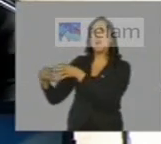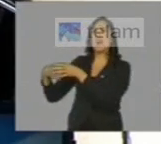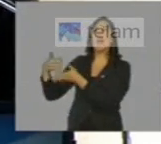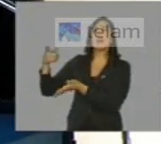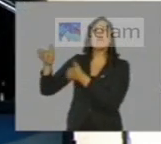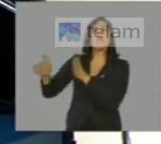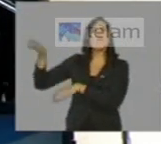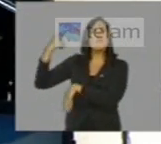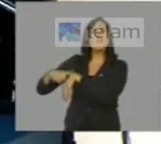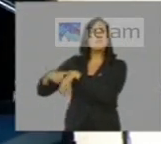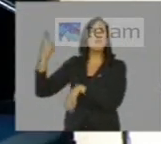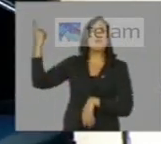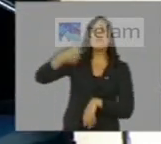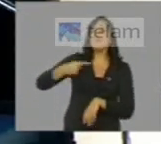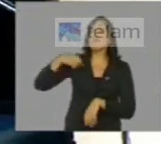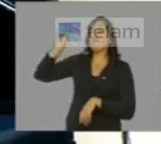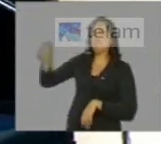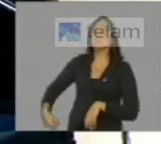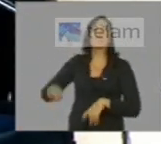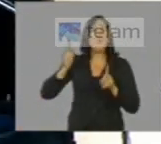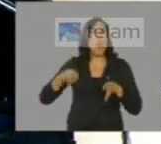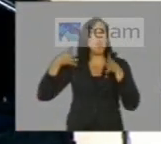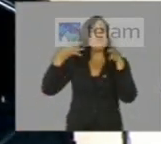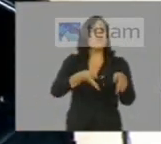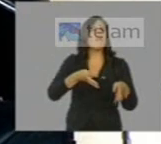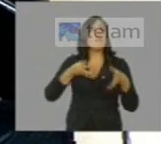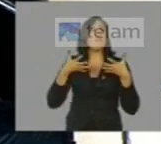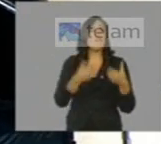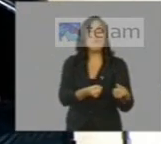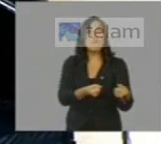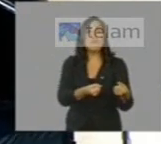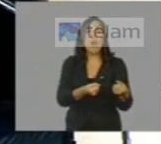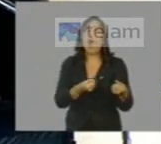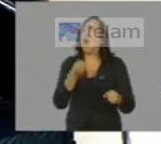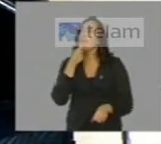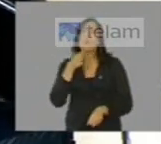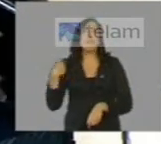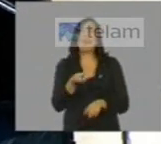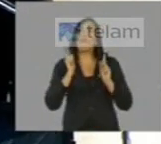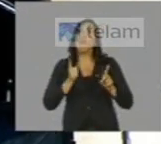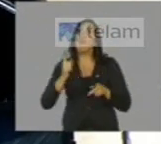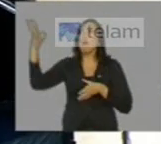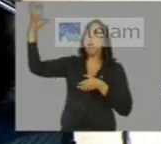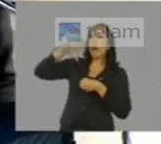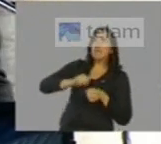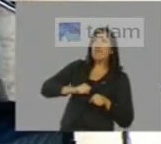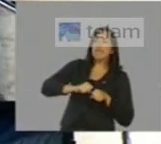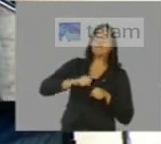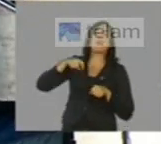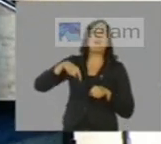le imponía, hoy tal vez estaríamos todavía con el yugo colonial y San Martín